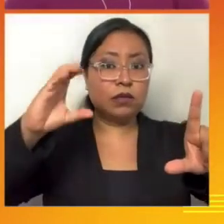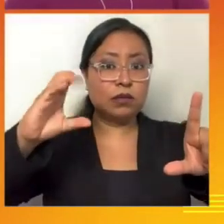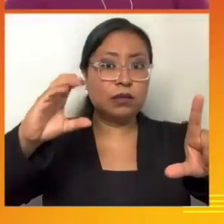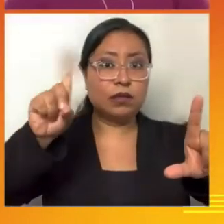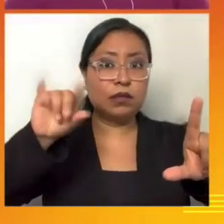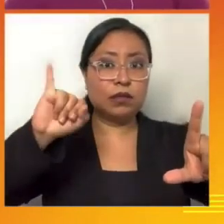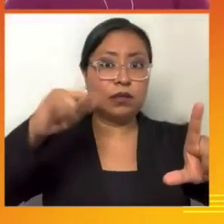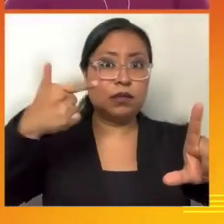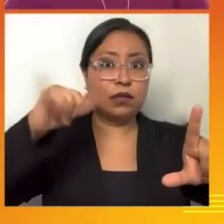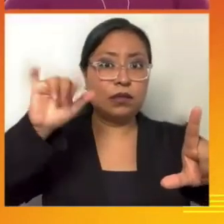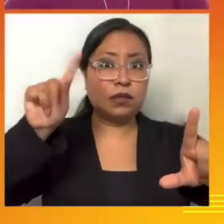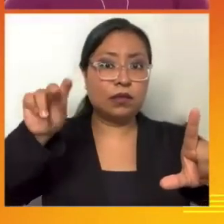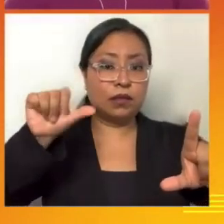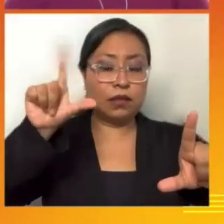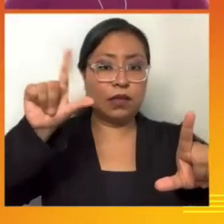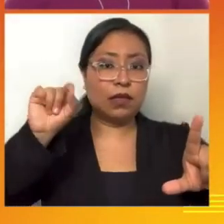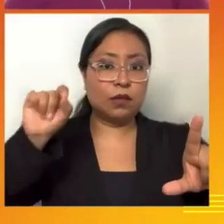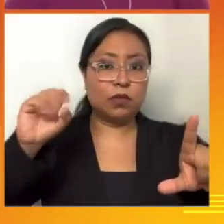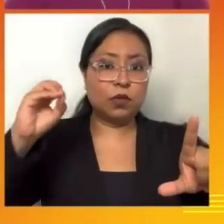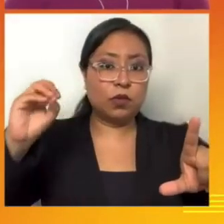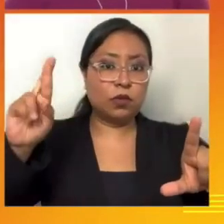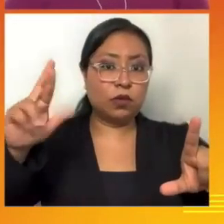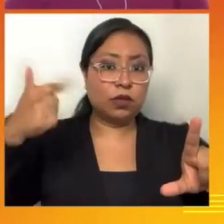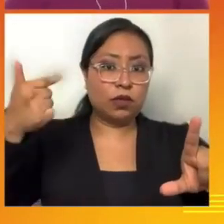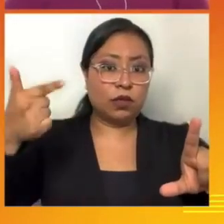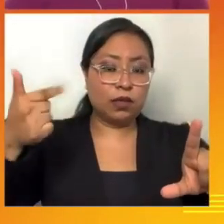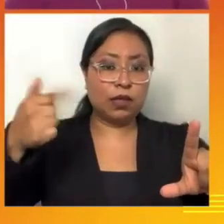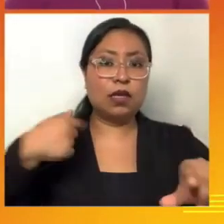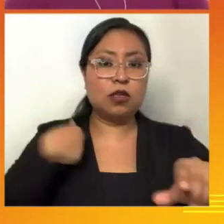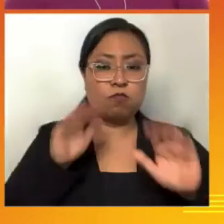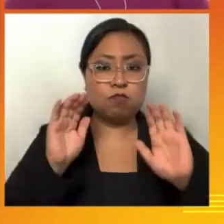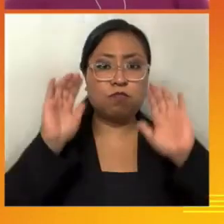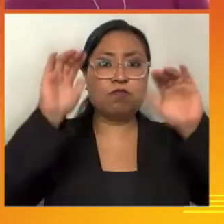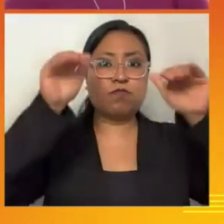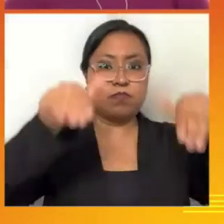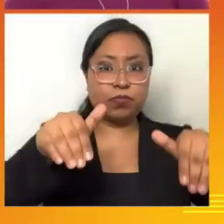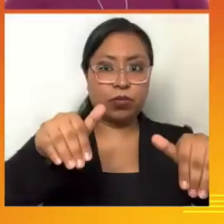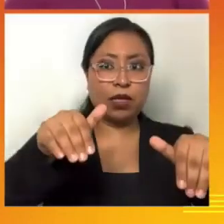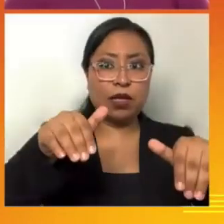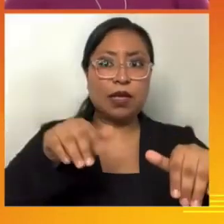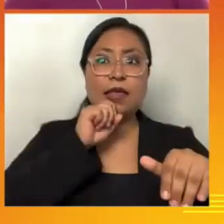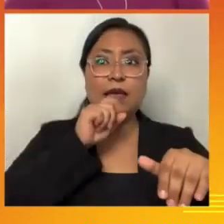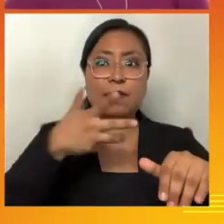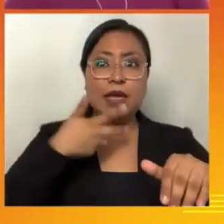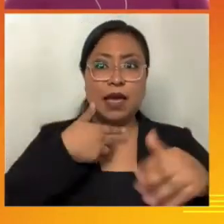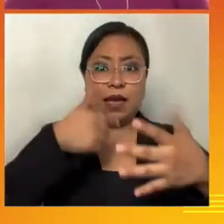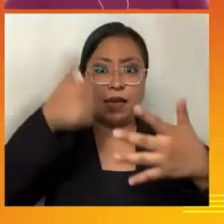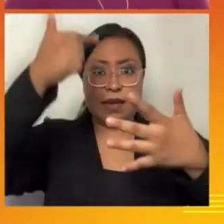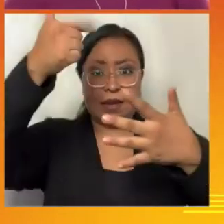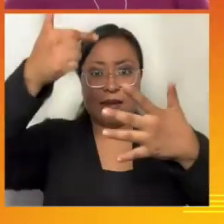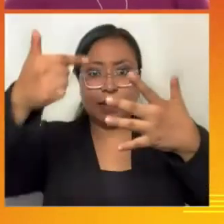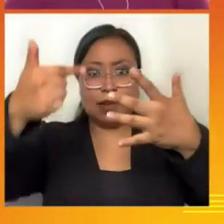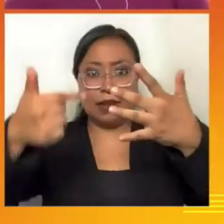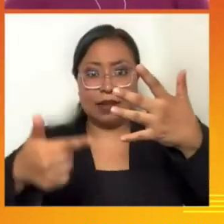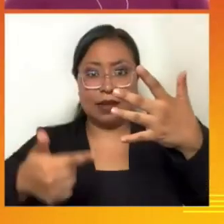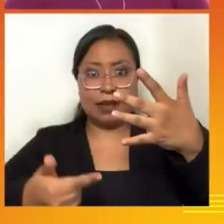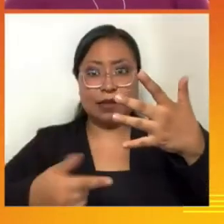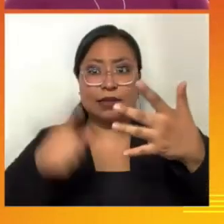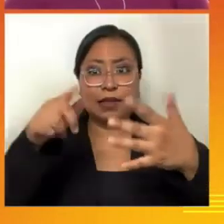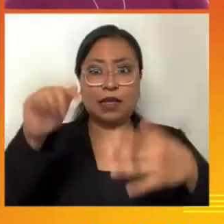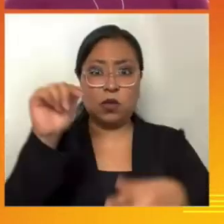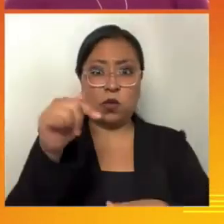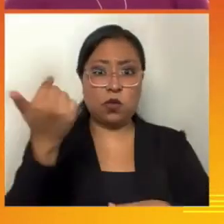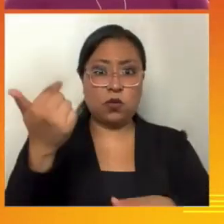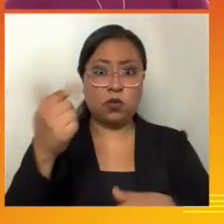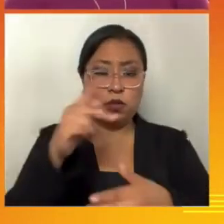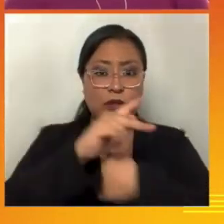es oscdigital.org, pero acá tengo la lista que pueden ver de los 12 países extras, que